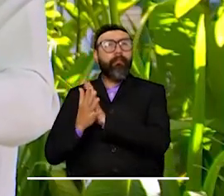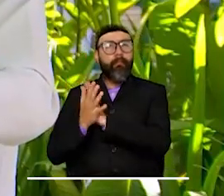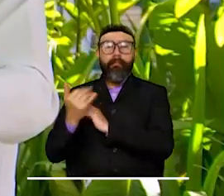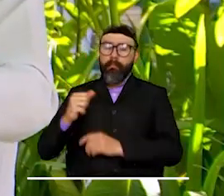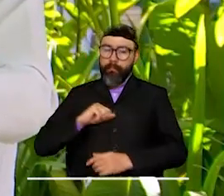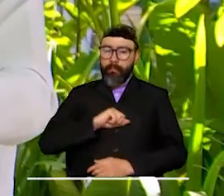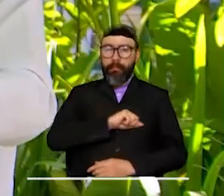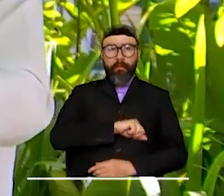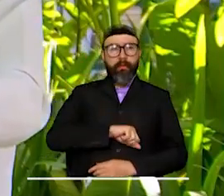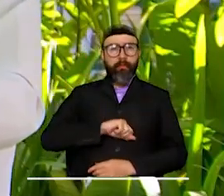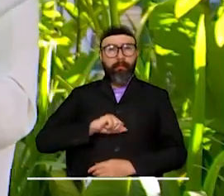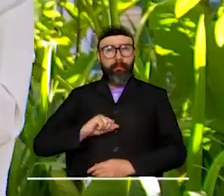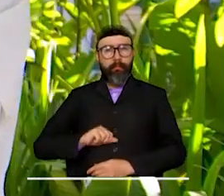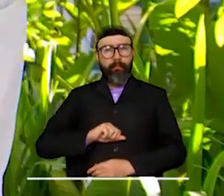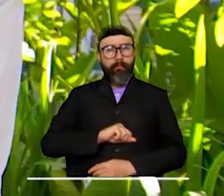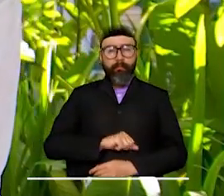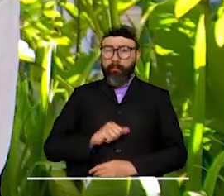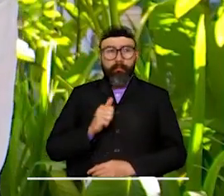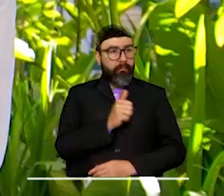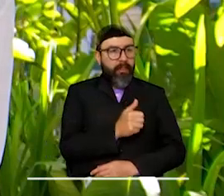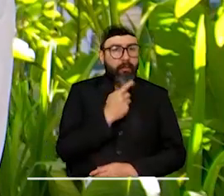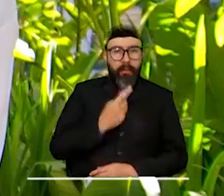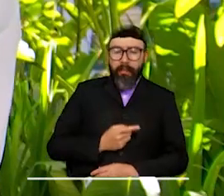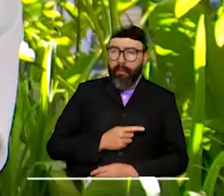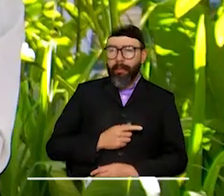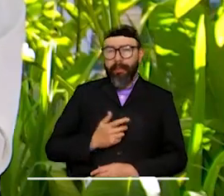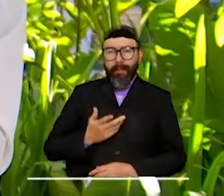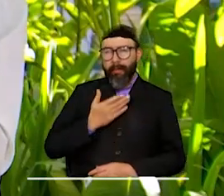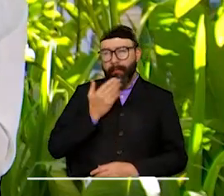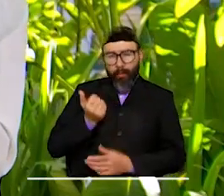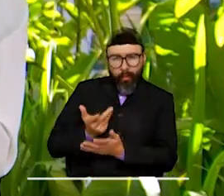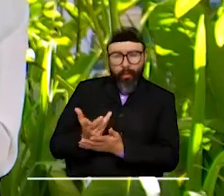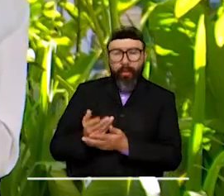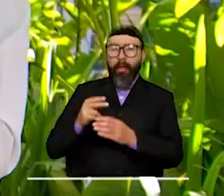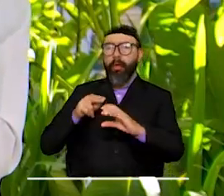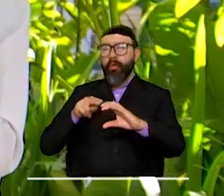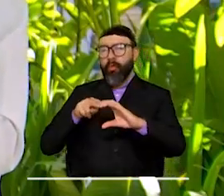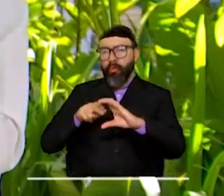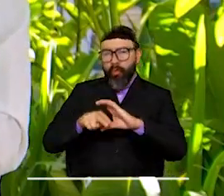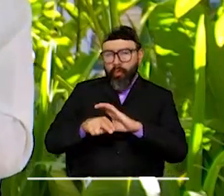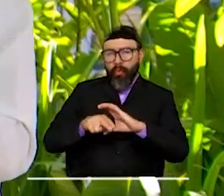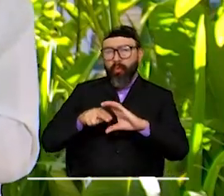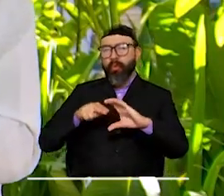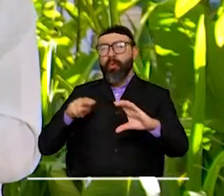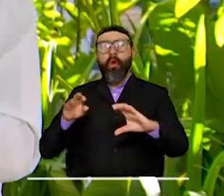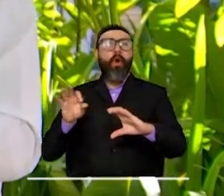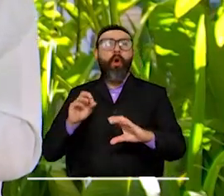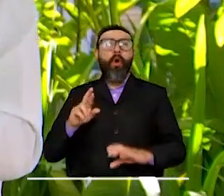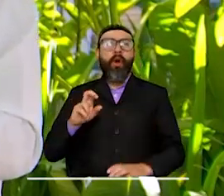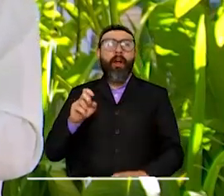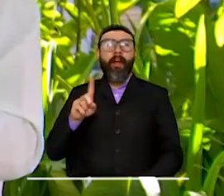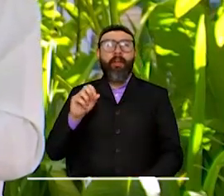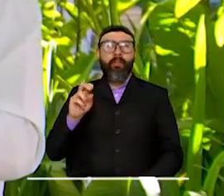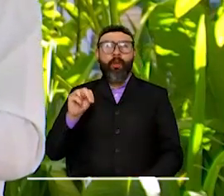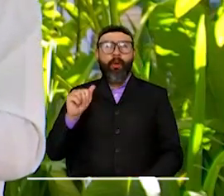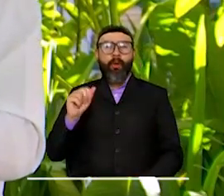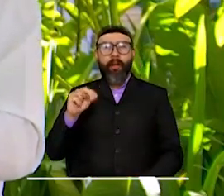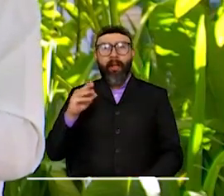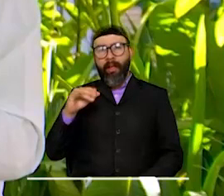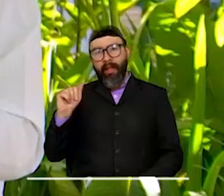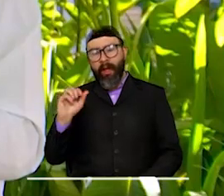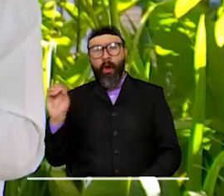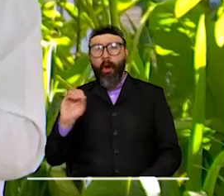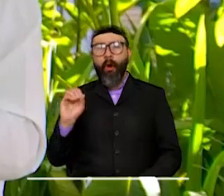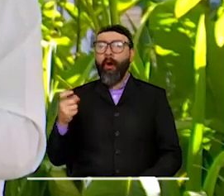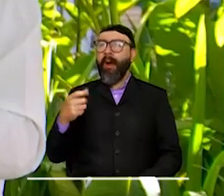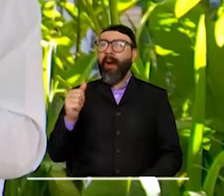dicen, sugerimos una tomografía, una resonancia magnética, sí, o